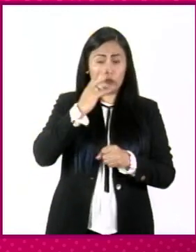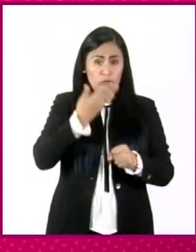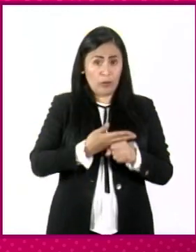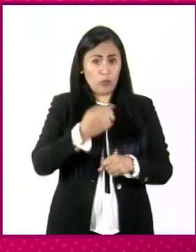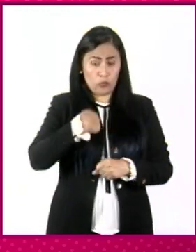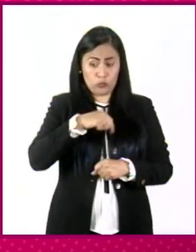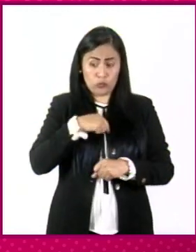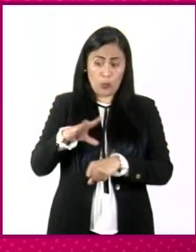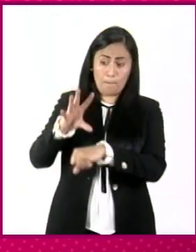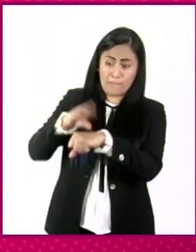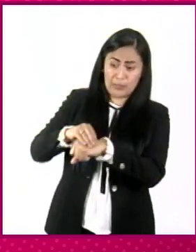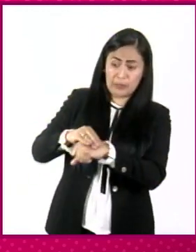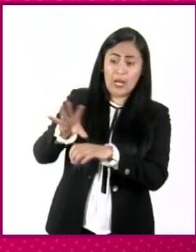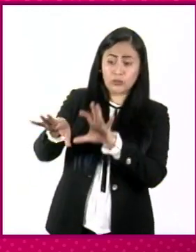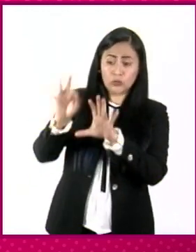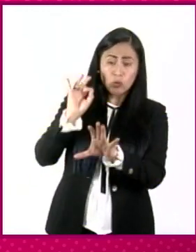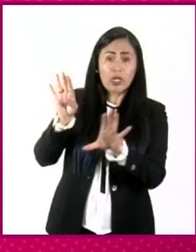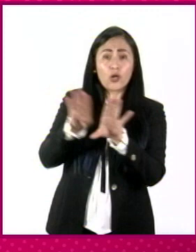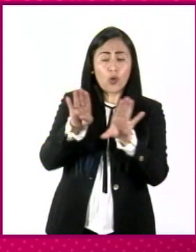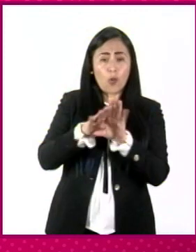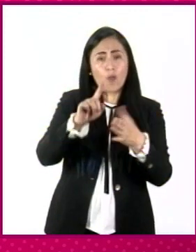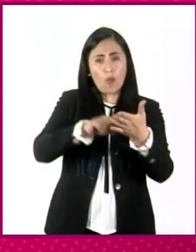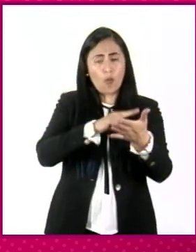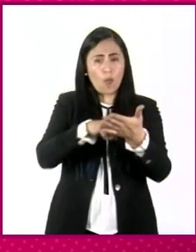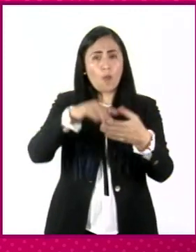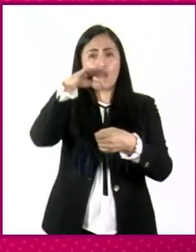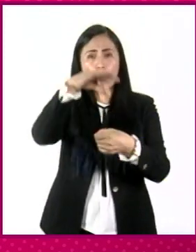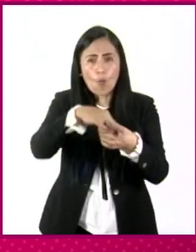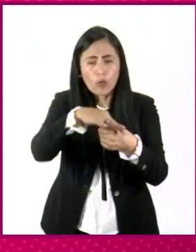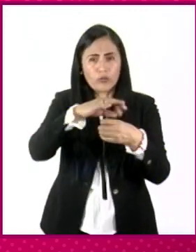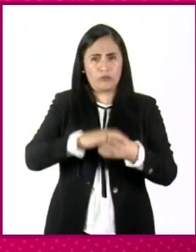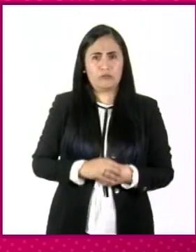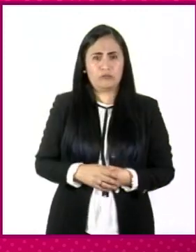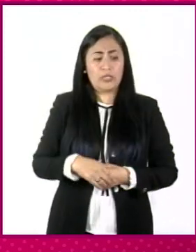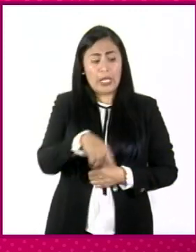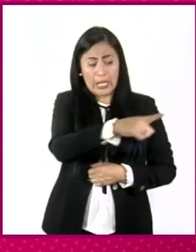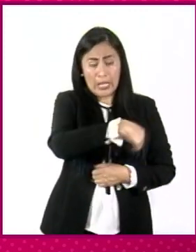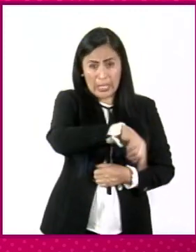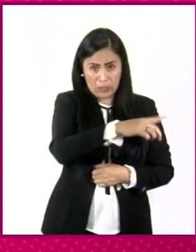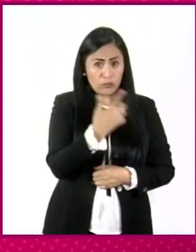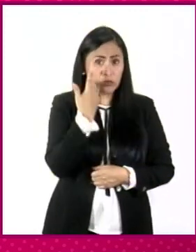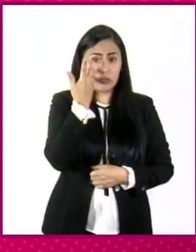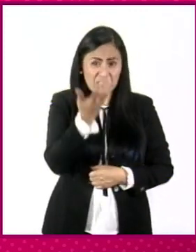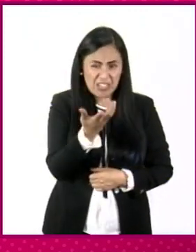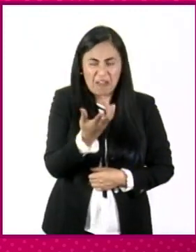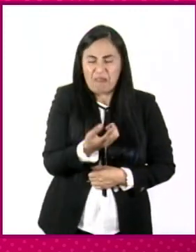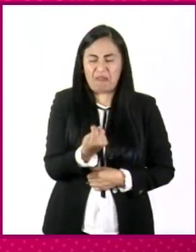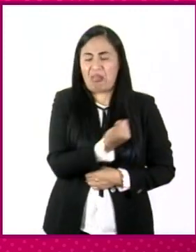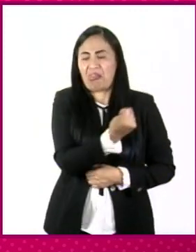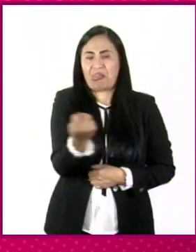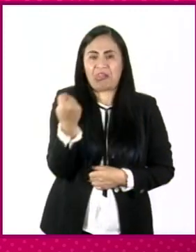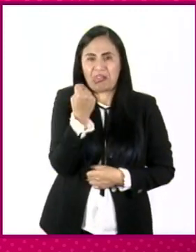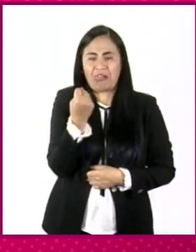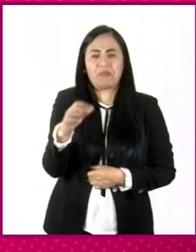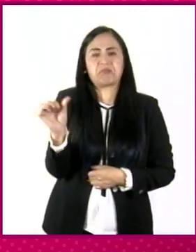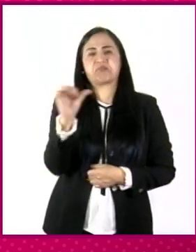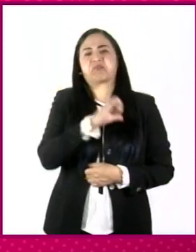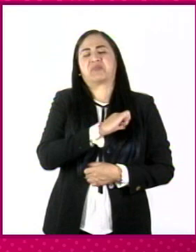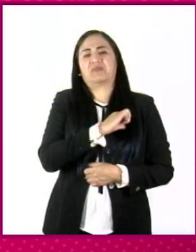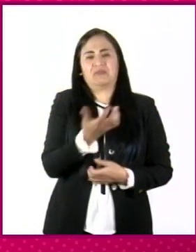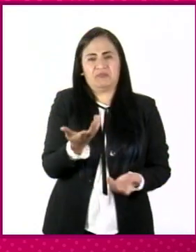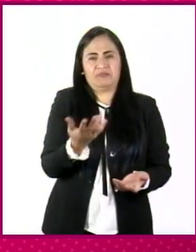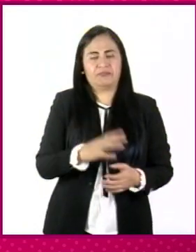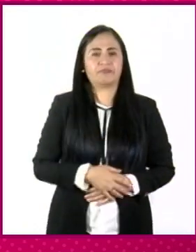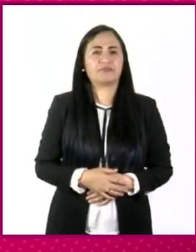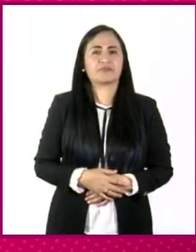otorgado a partir de los votos, es decir, que apelen a la voluntad general. En ese sentido, es necesario que la